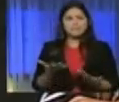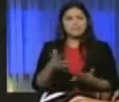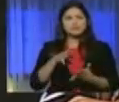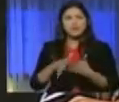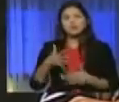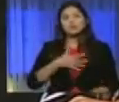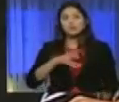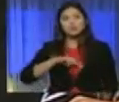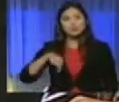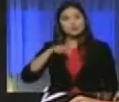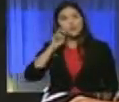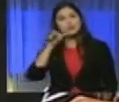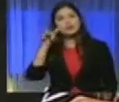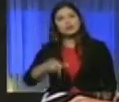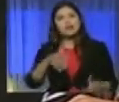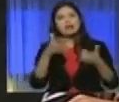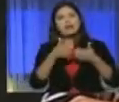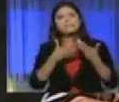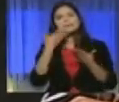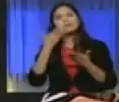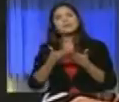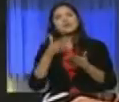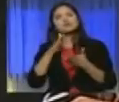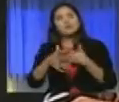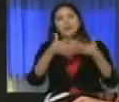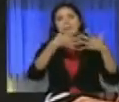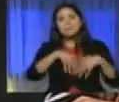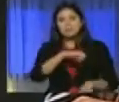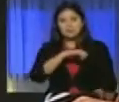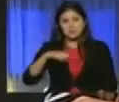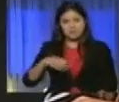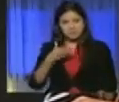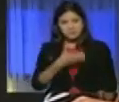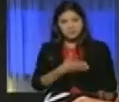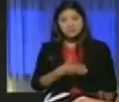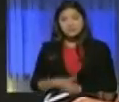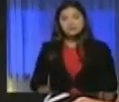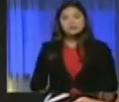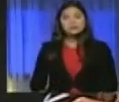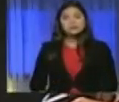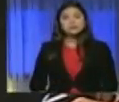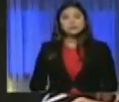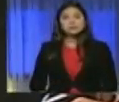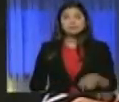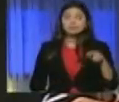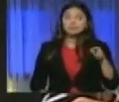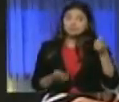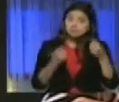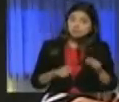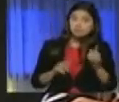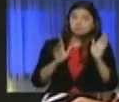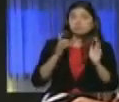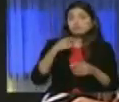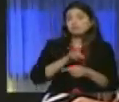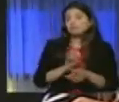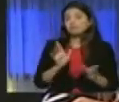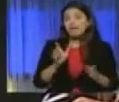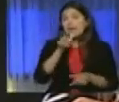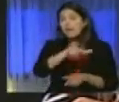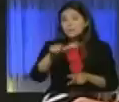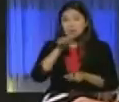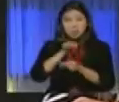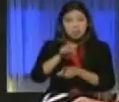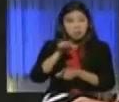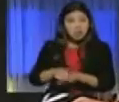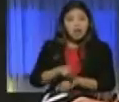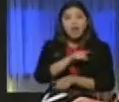en la guerra. Me refiero al planteamiento en relación a Fedecámara, que la oligarquía pretenda que sencillamente quienes explotan salgan